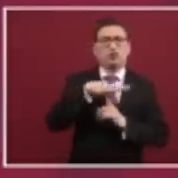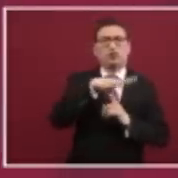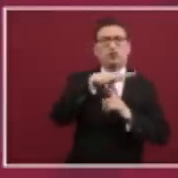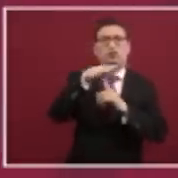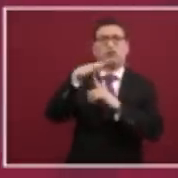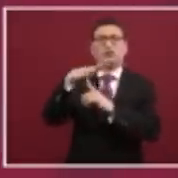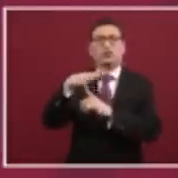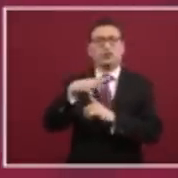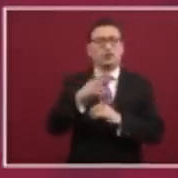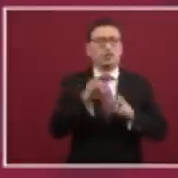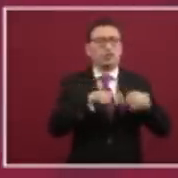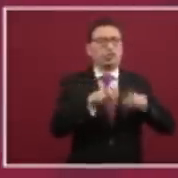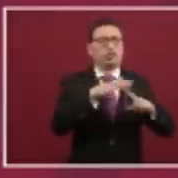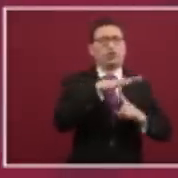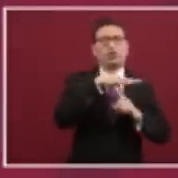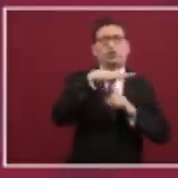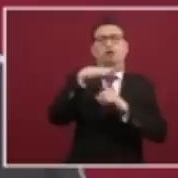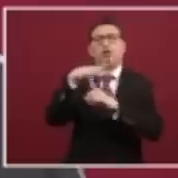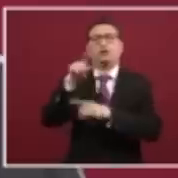jugar golf.